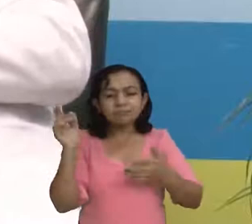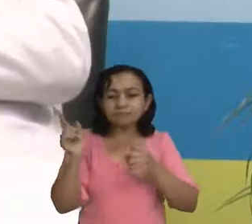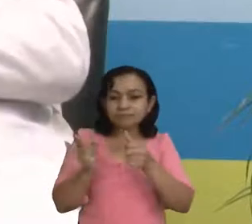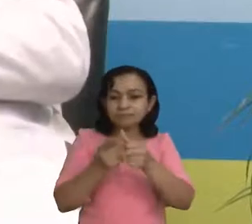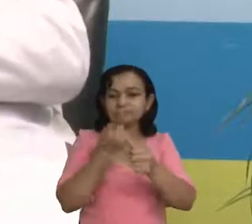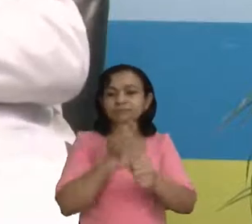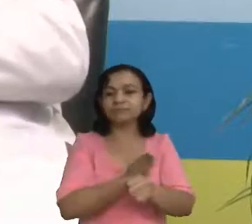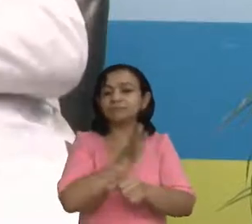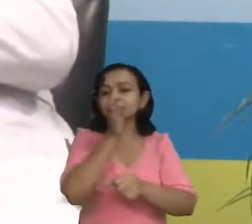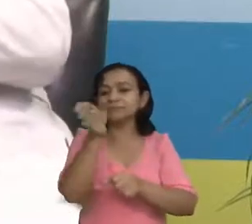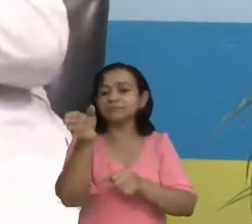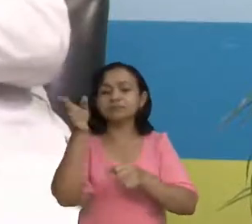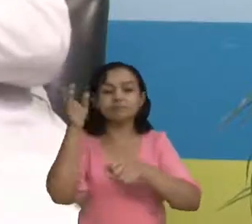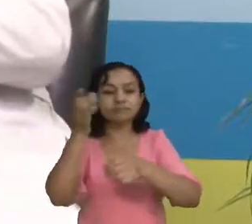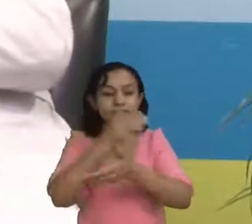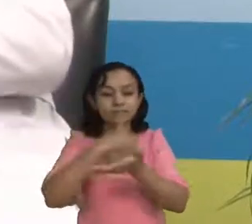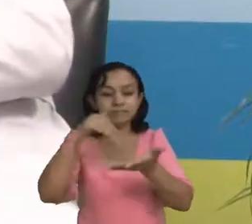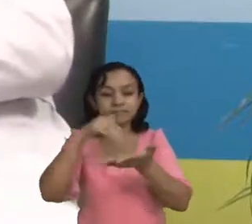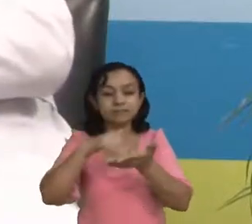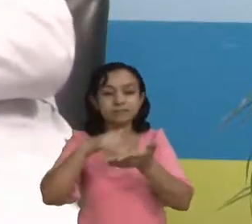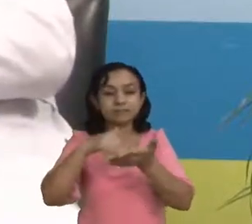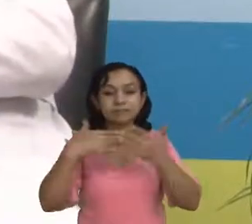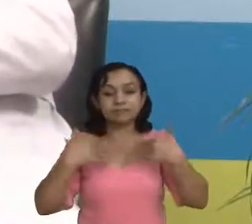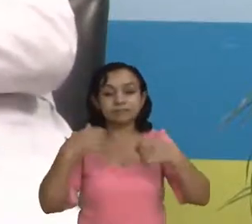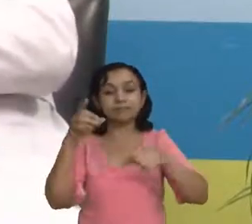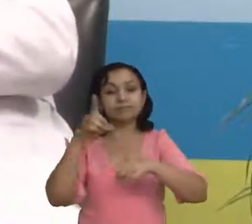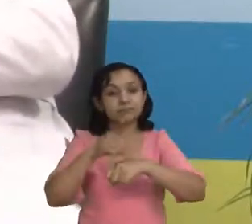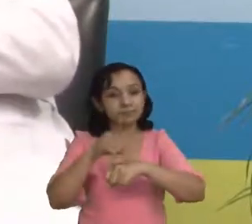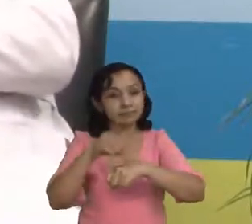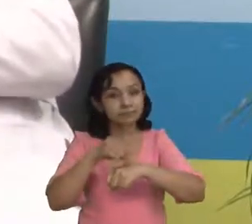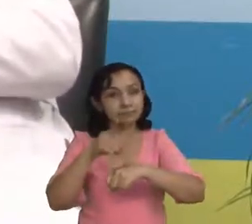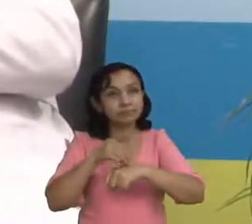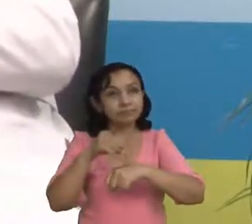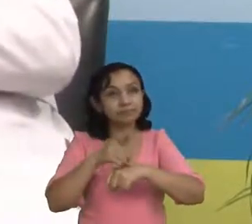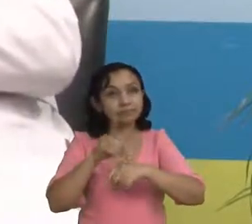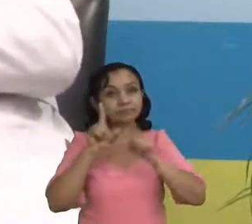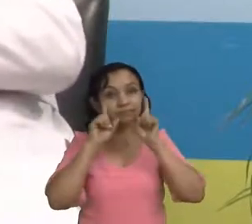ir a su unidad de salud primaria más cercana, que lo